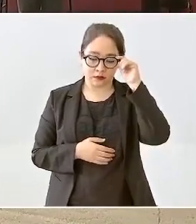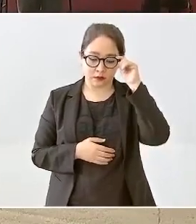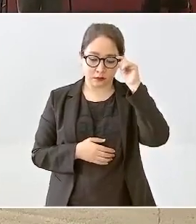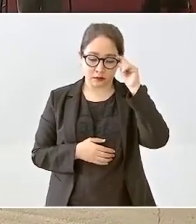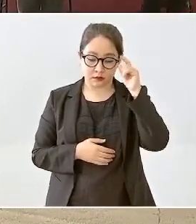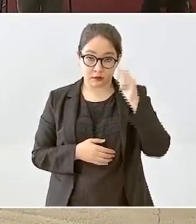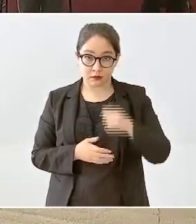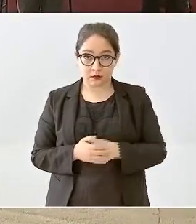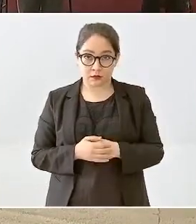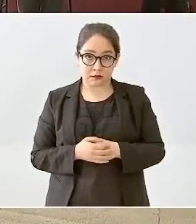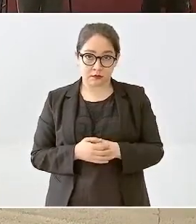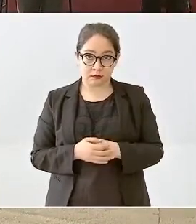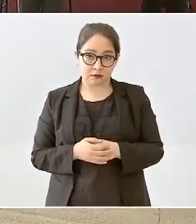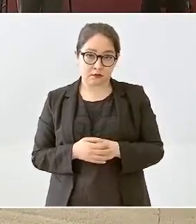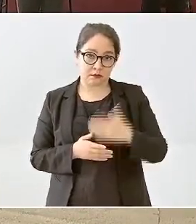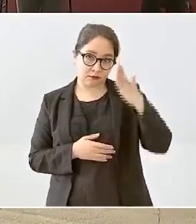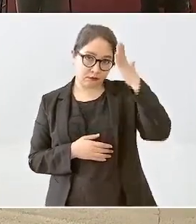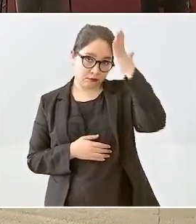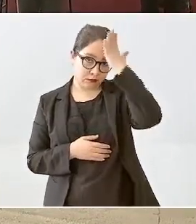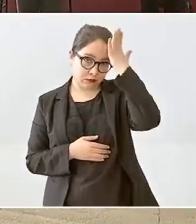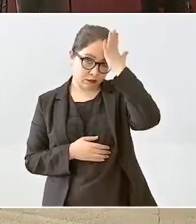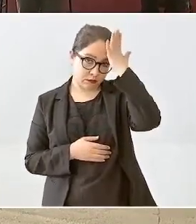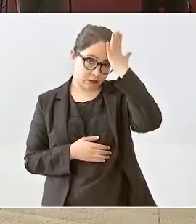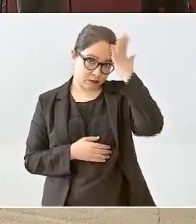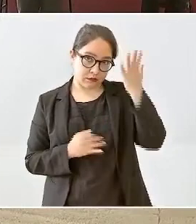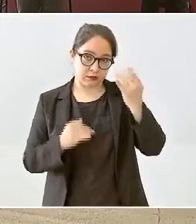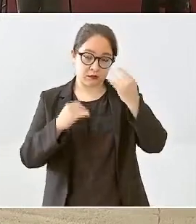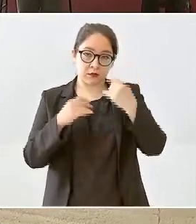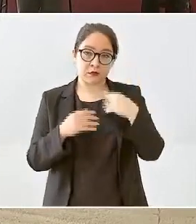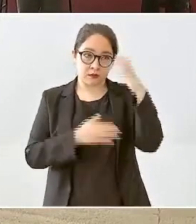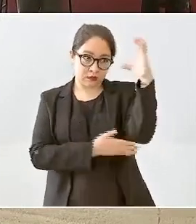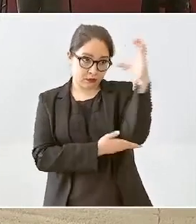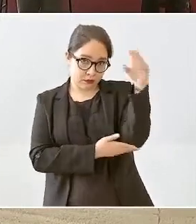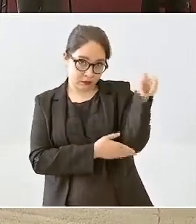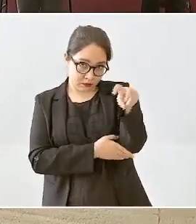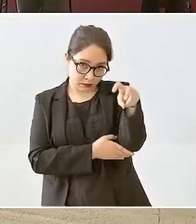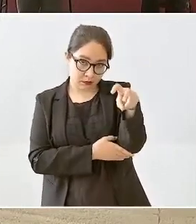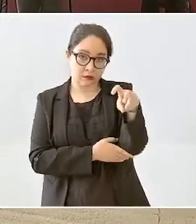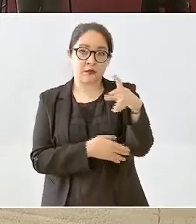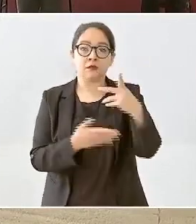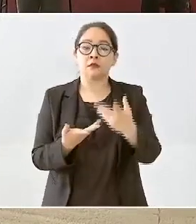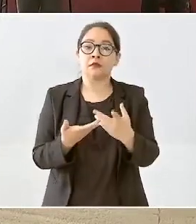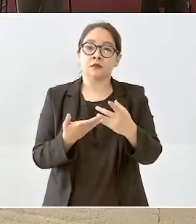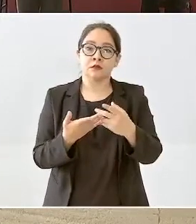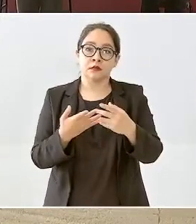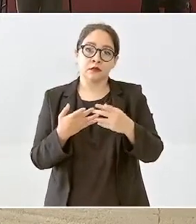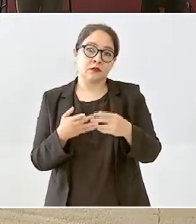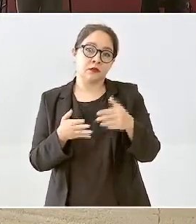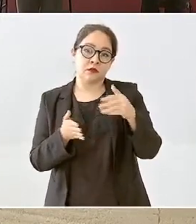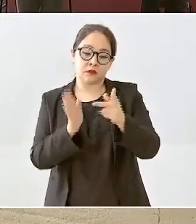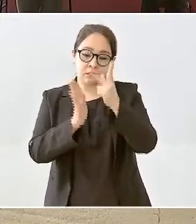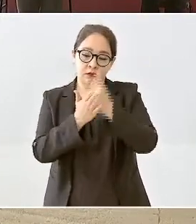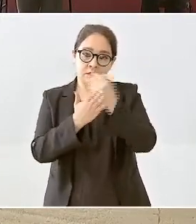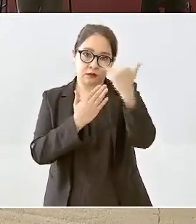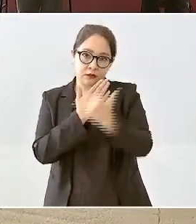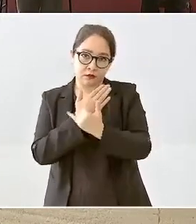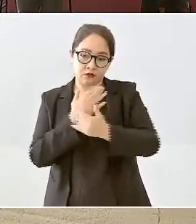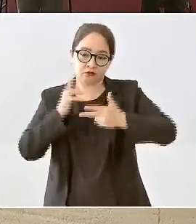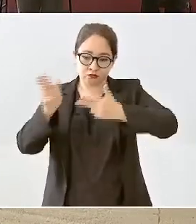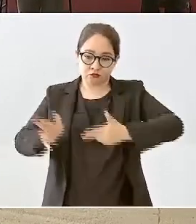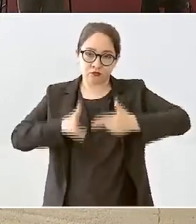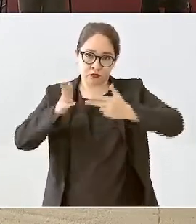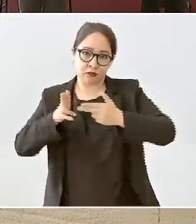Preside este evento, inauguración de obras en el puerto de Coatzacoalcos, corredor interoceánico del Istmo de Tehuantepec, el